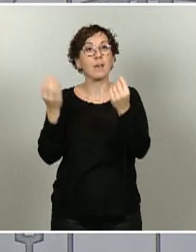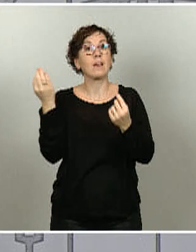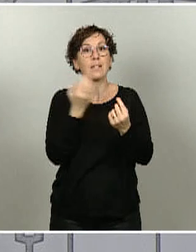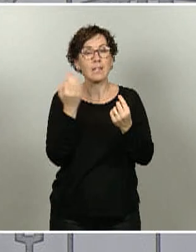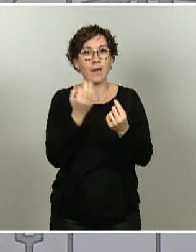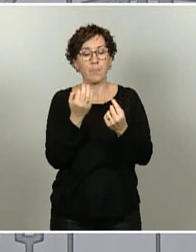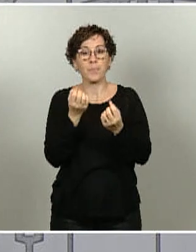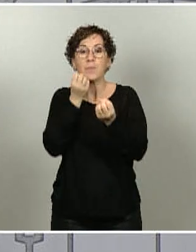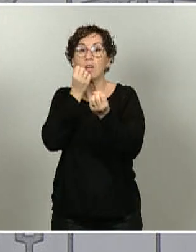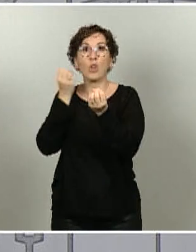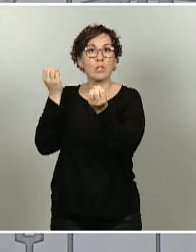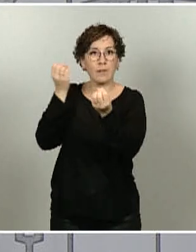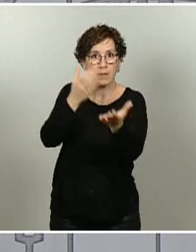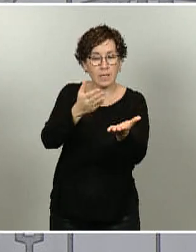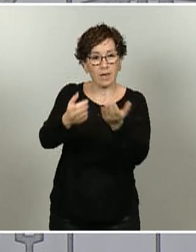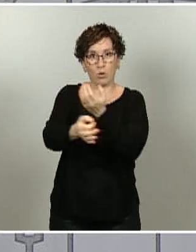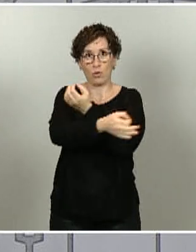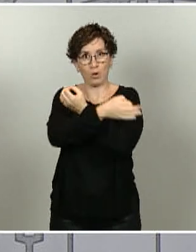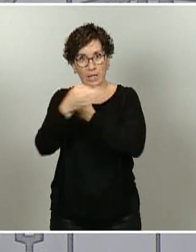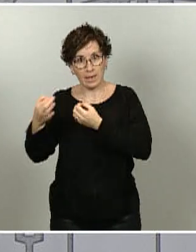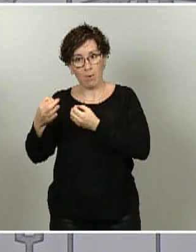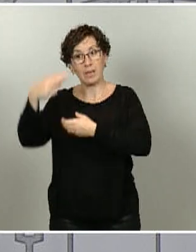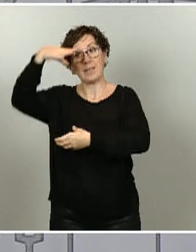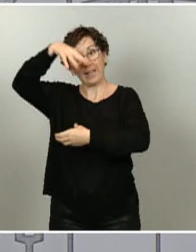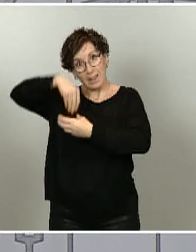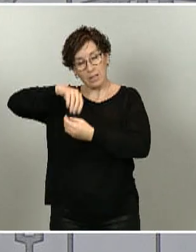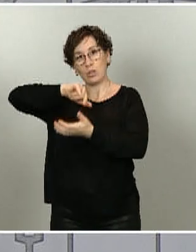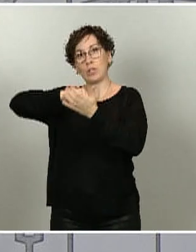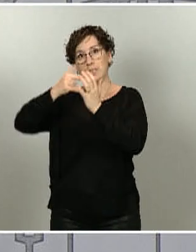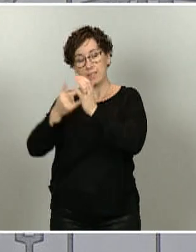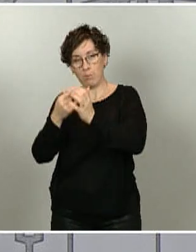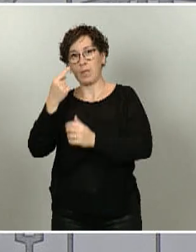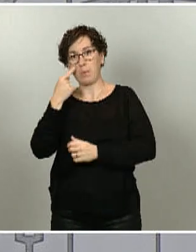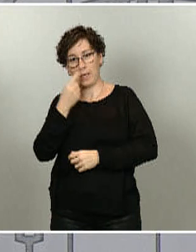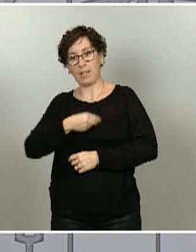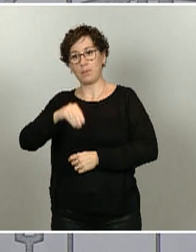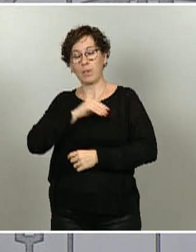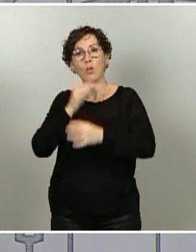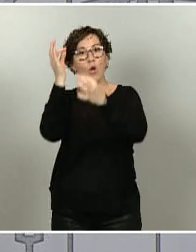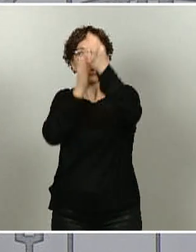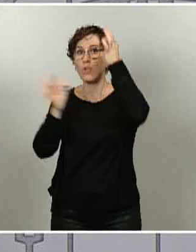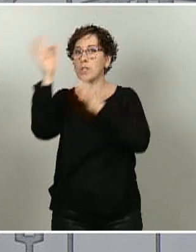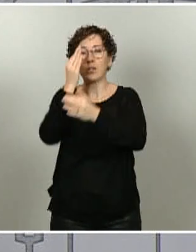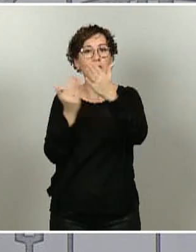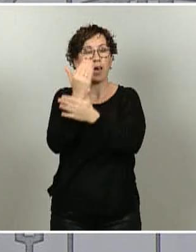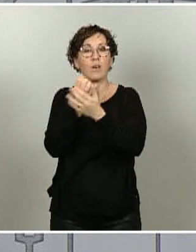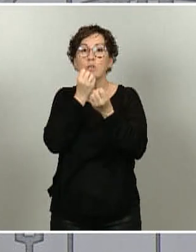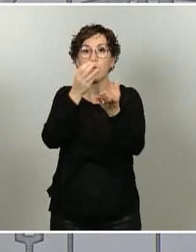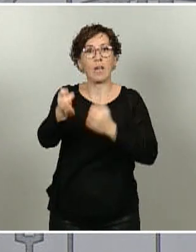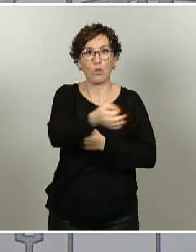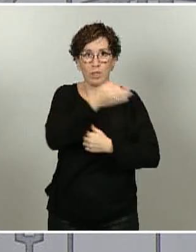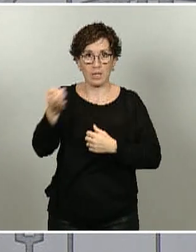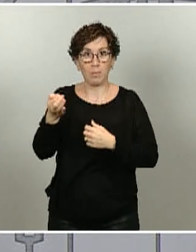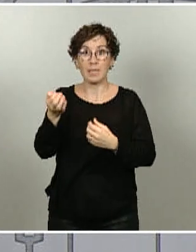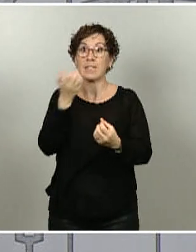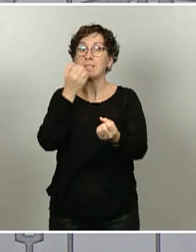correctamente a través del sistema de vigilancia español los datos diarios. Si llegan o no llegan es perfectamente